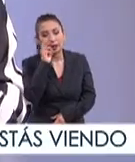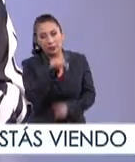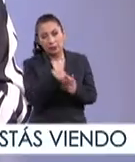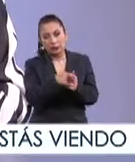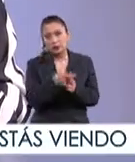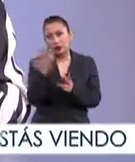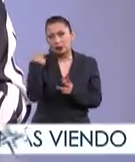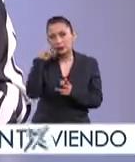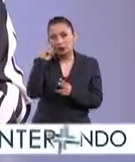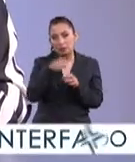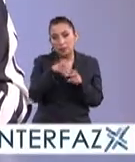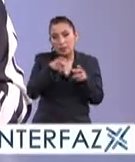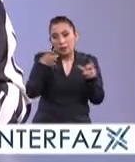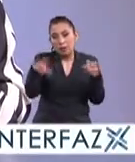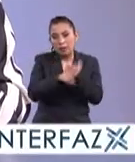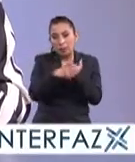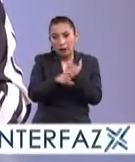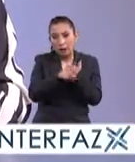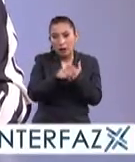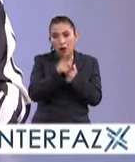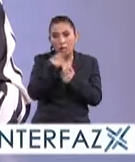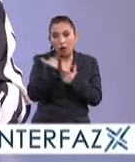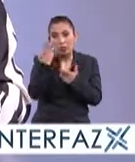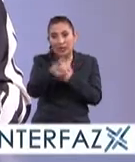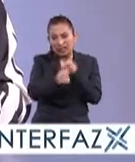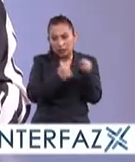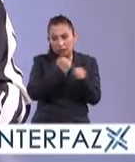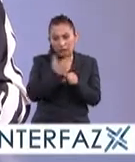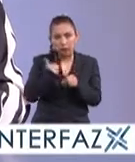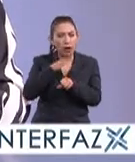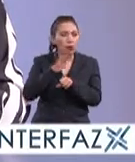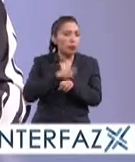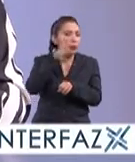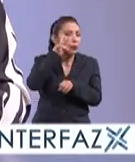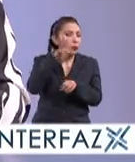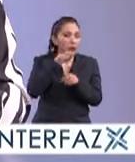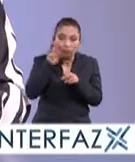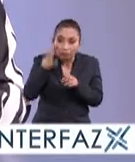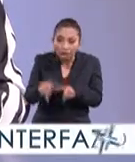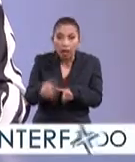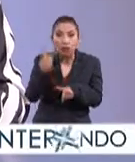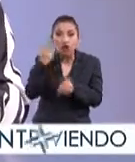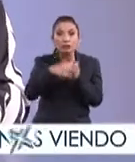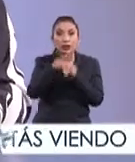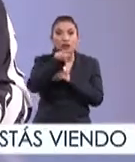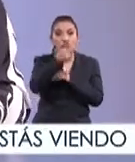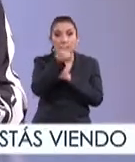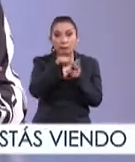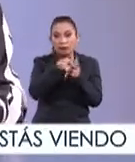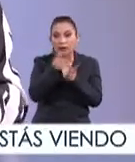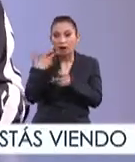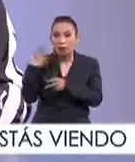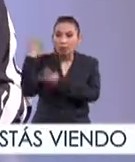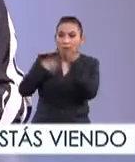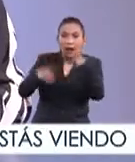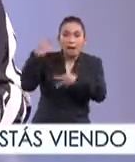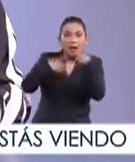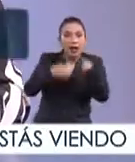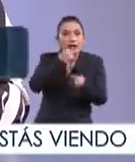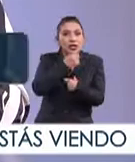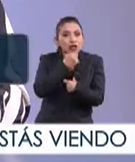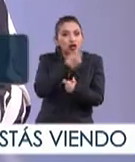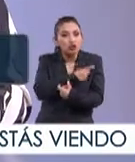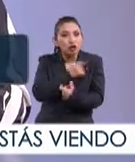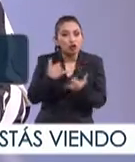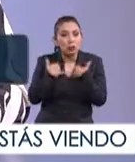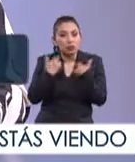empezó desde hace más de una década, pero se vio fuertemente a partir del 2012 con todas estas oleadas de niños y